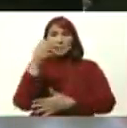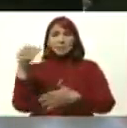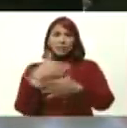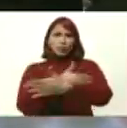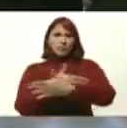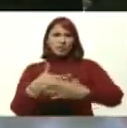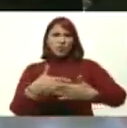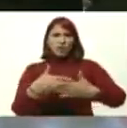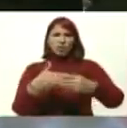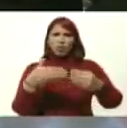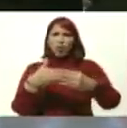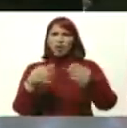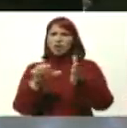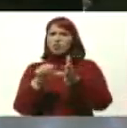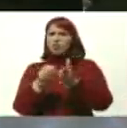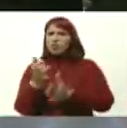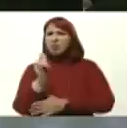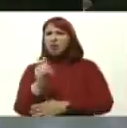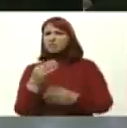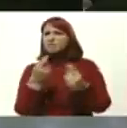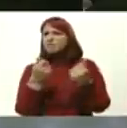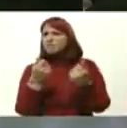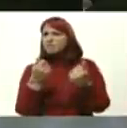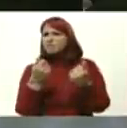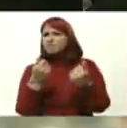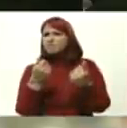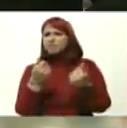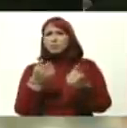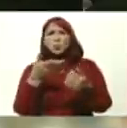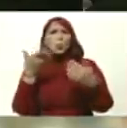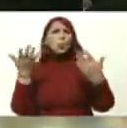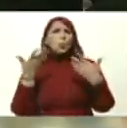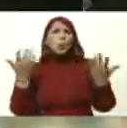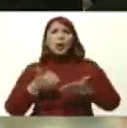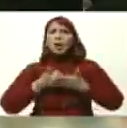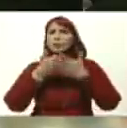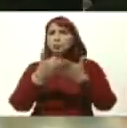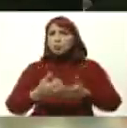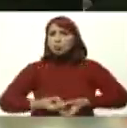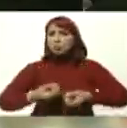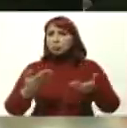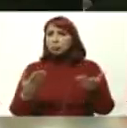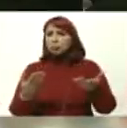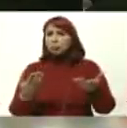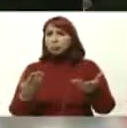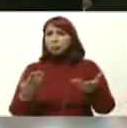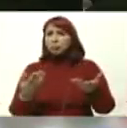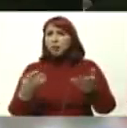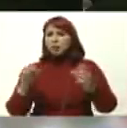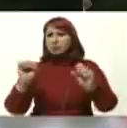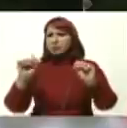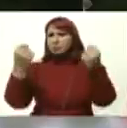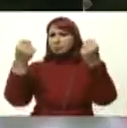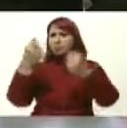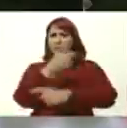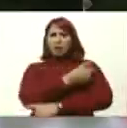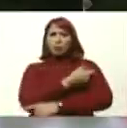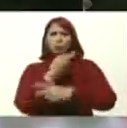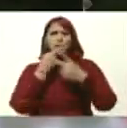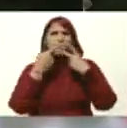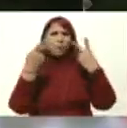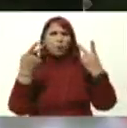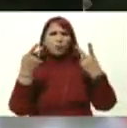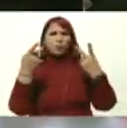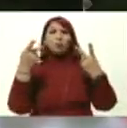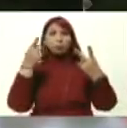dólares. ¿Dónde está ese dinero? ¿Qué ayuda le ha dado? Al contrario, les negó la vacuna. Públicamente,